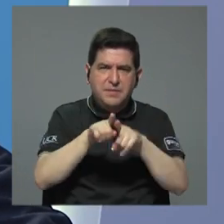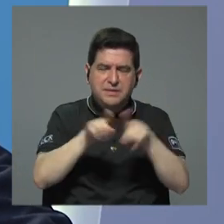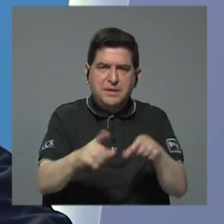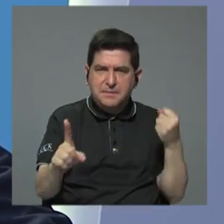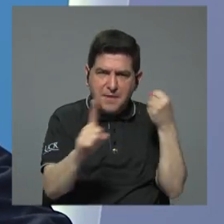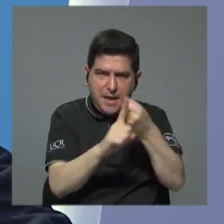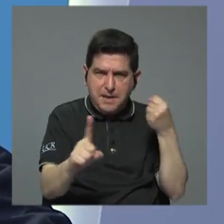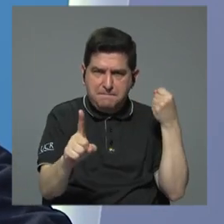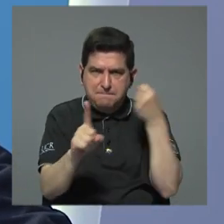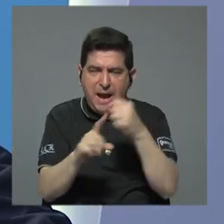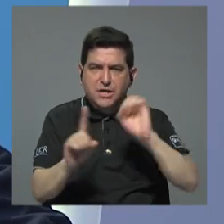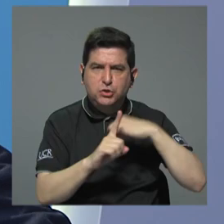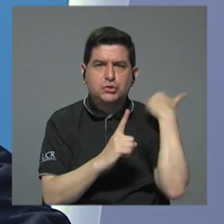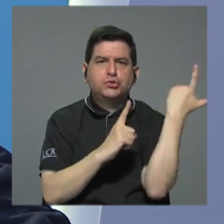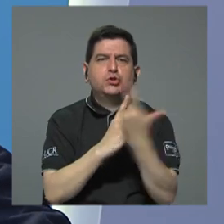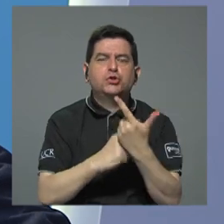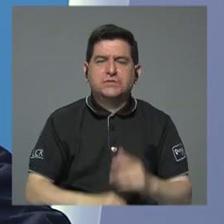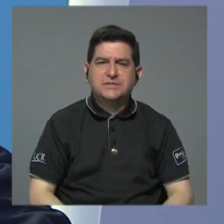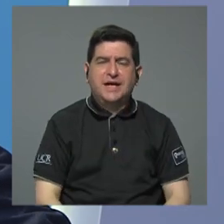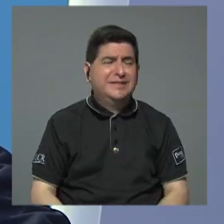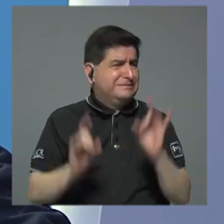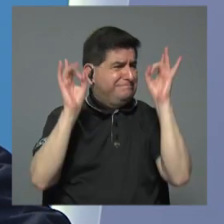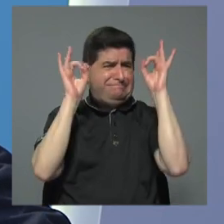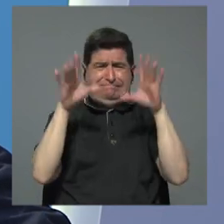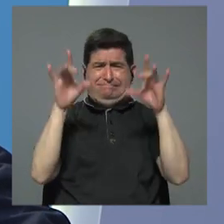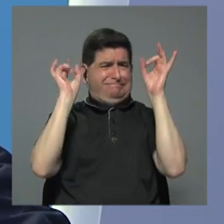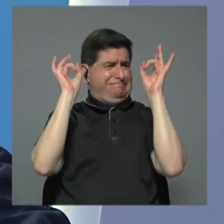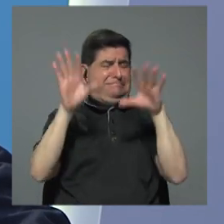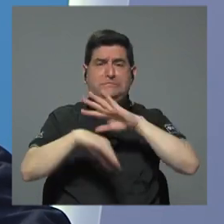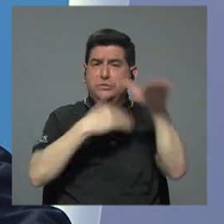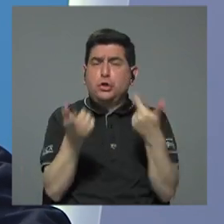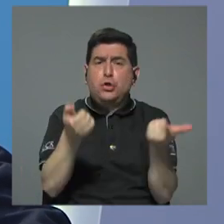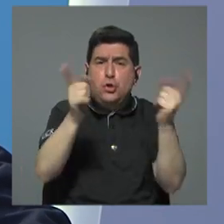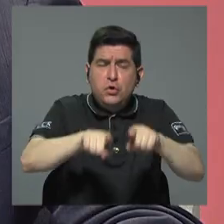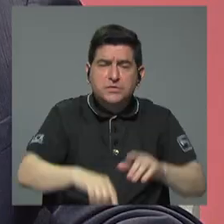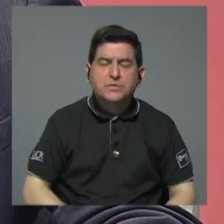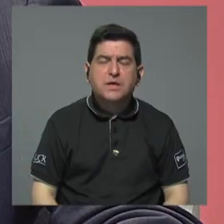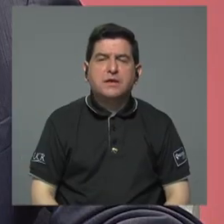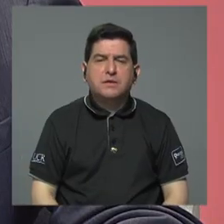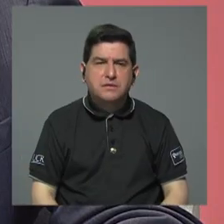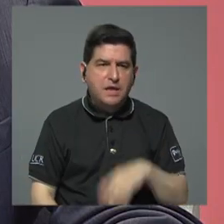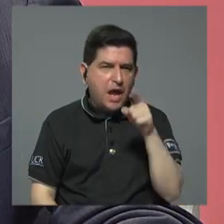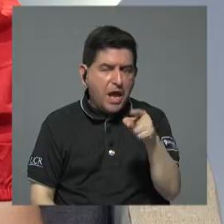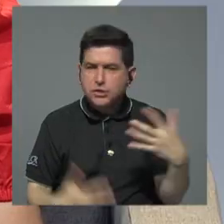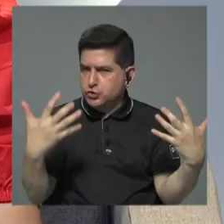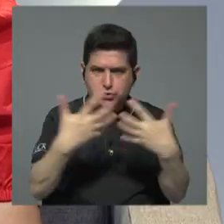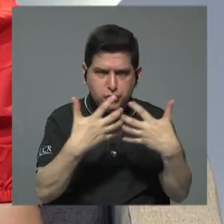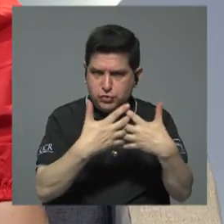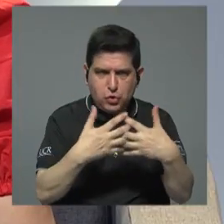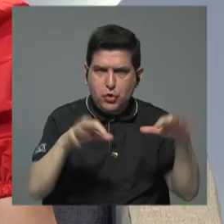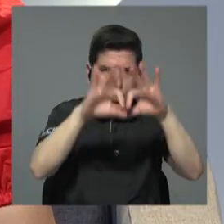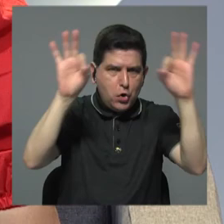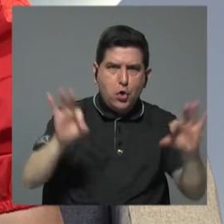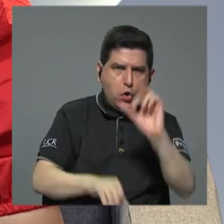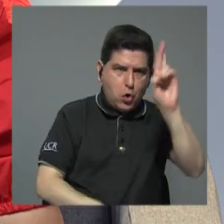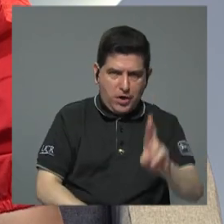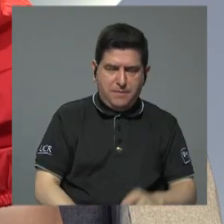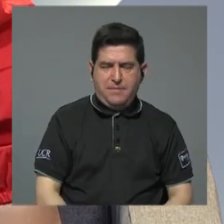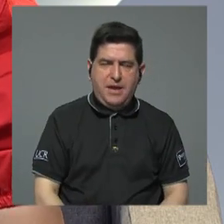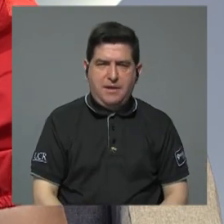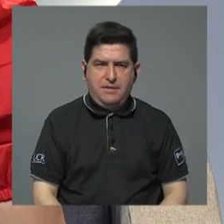impacto social, ha sido terrible, terrible, todo lo que está pasando ya ha sido terrible. Por eso, no es congruente con la imagen de Costa Rica y sería